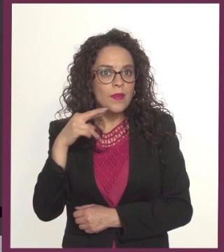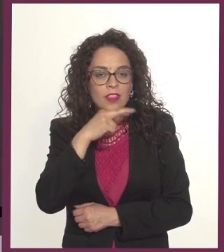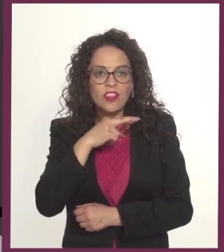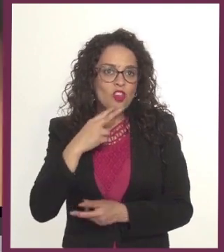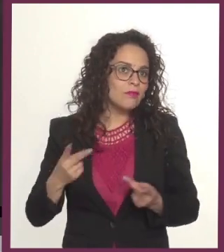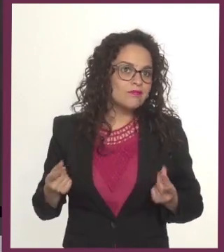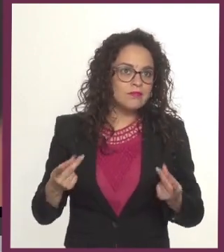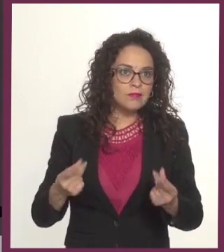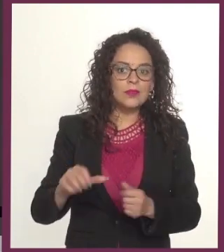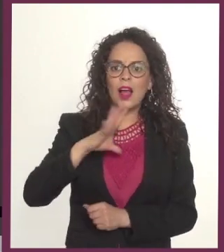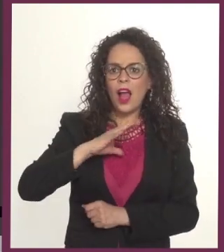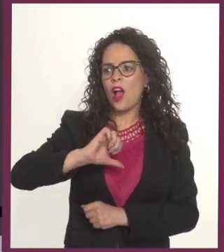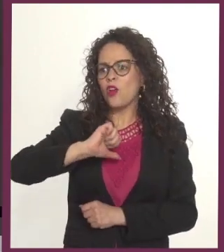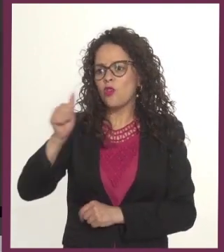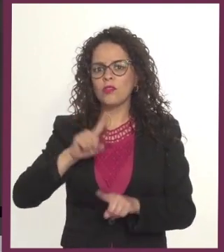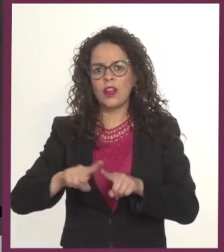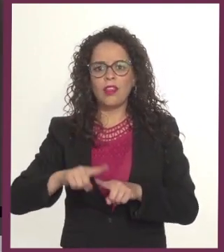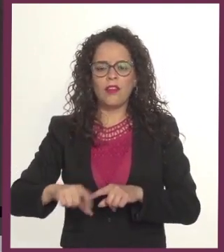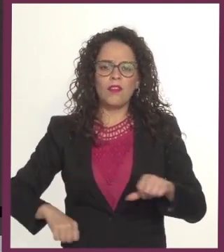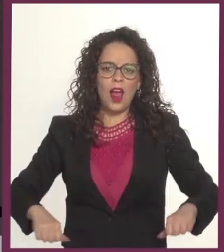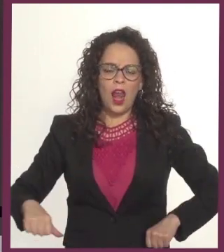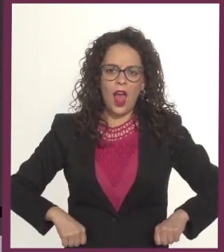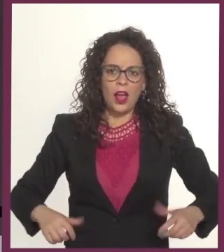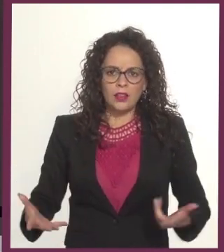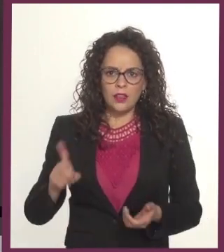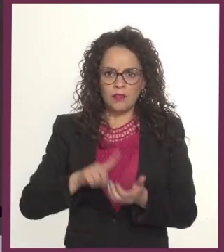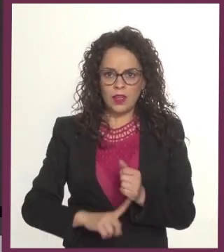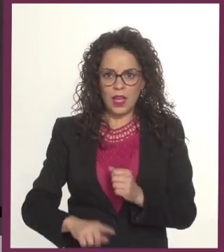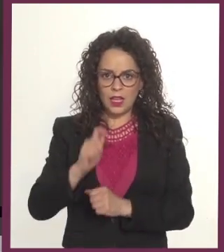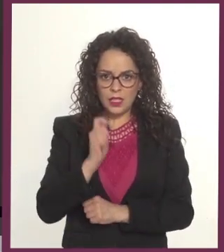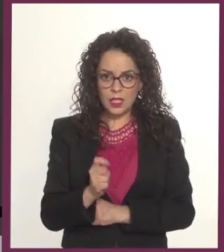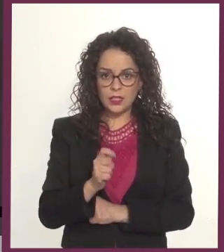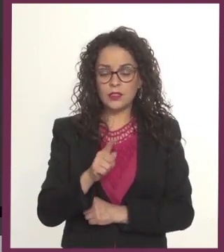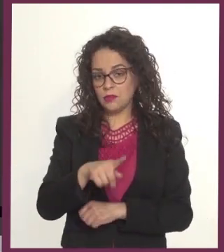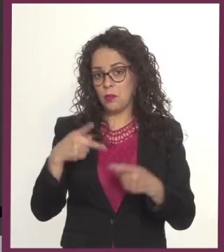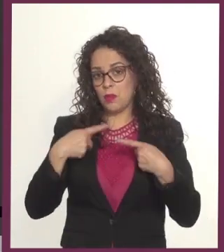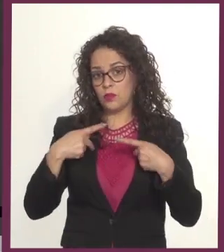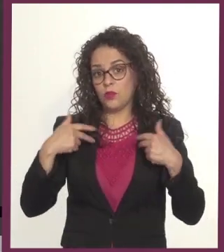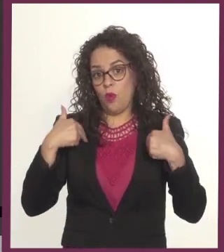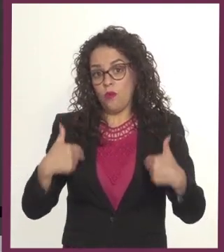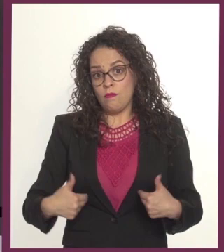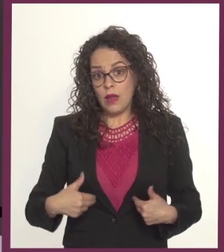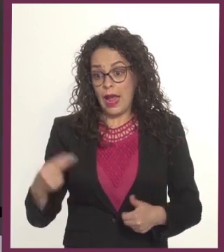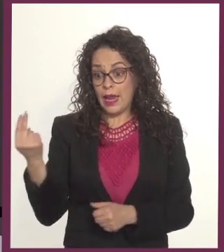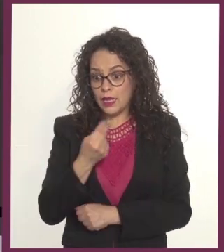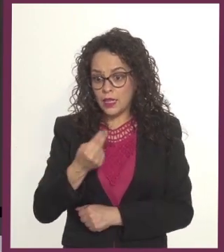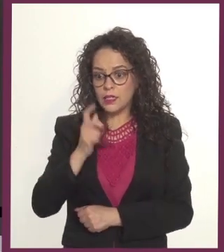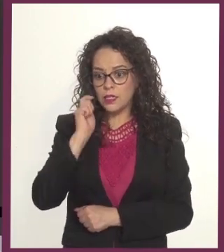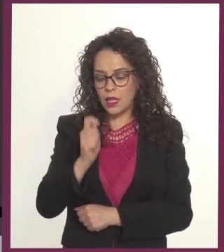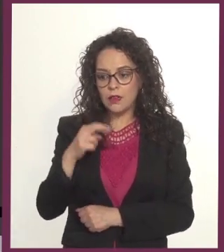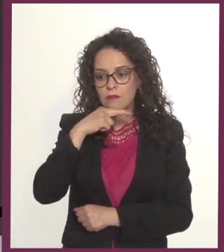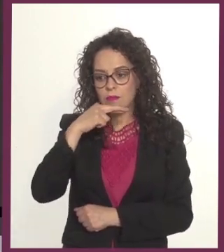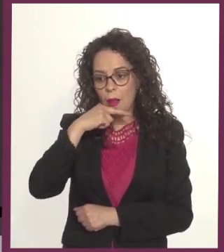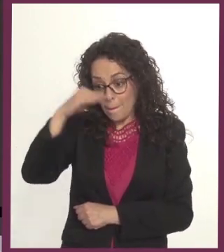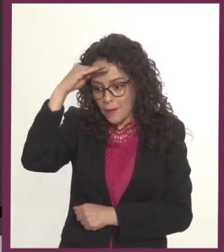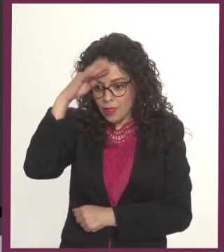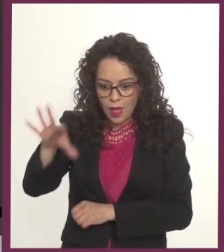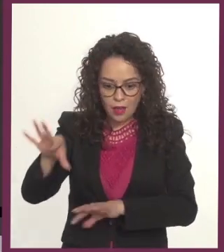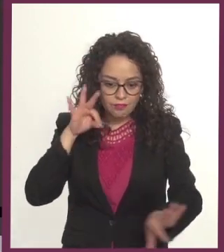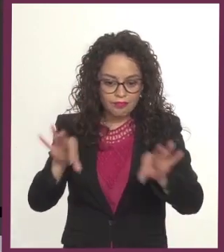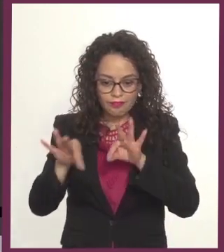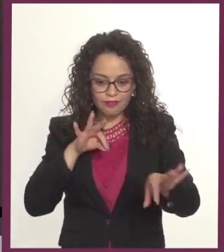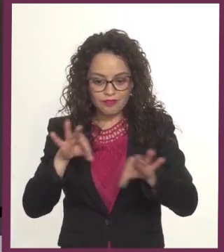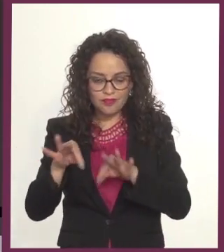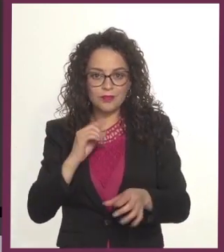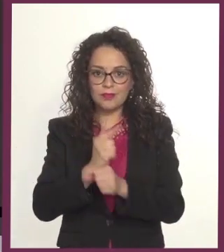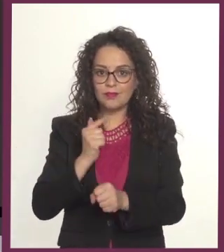otras dinámicas y ramificaciones en las actividades del ser humano que te requieren pensar rápido y también